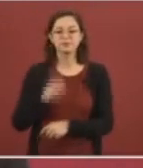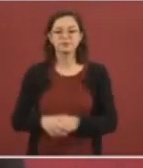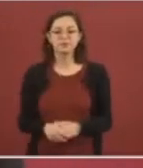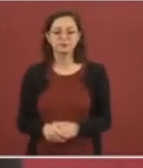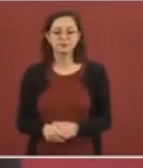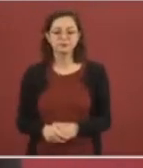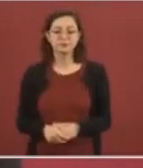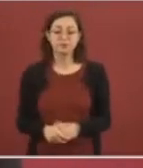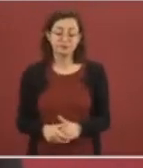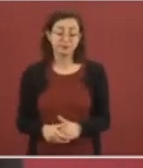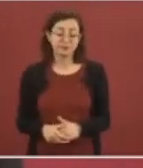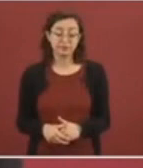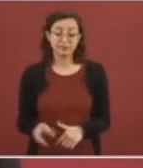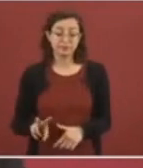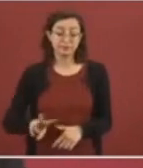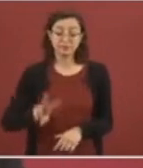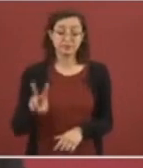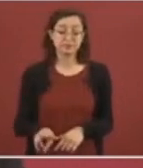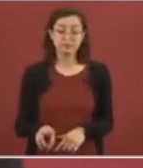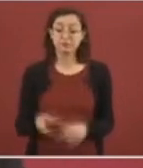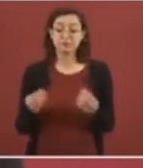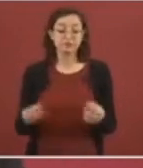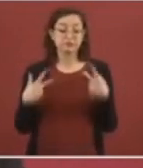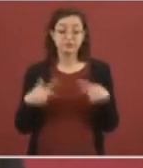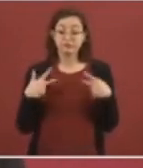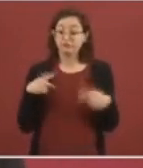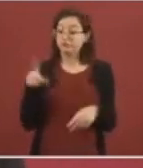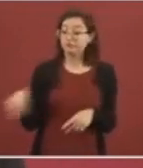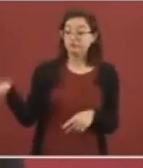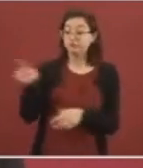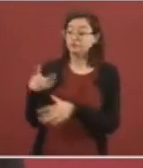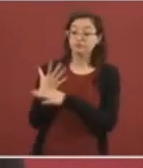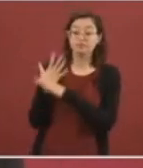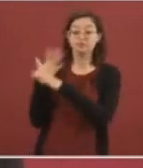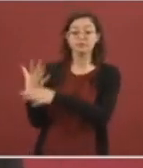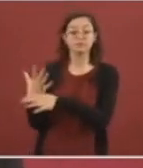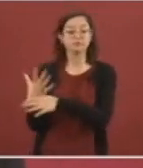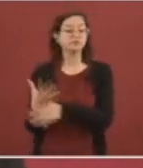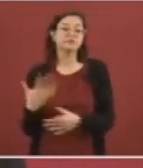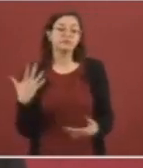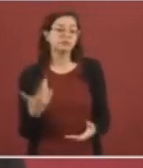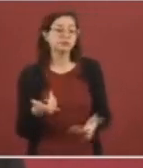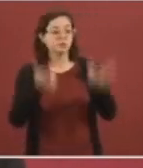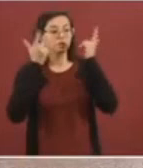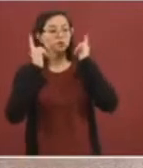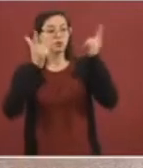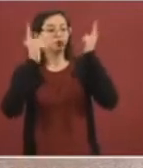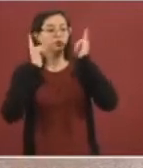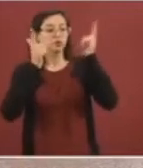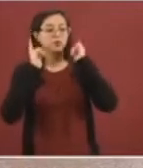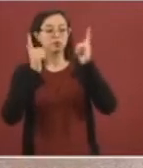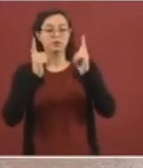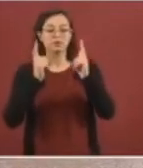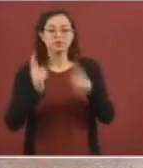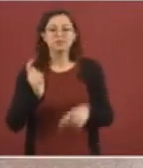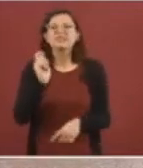Y muchos llegan a decir, es la esperanza. ¿Y saben qué es la